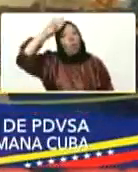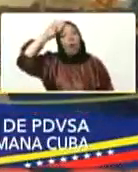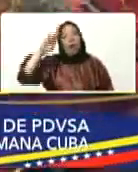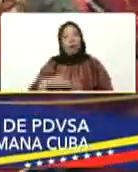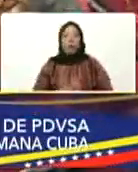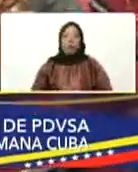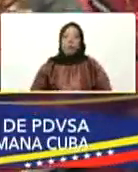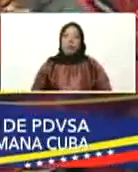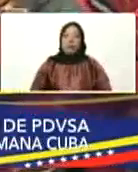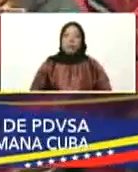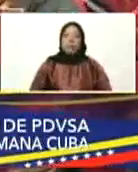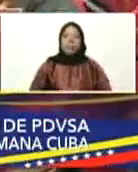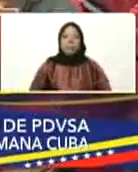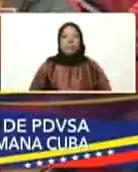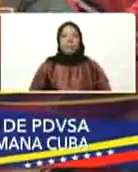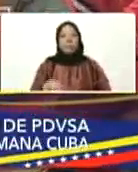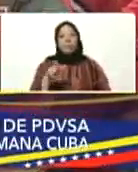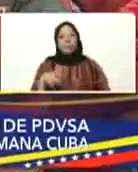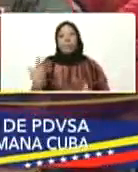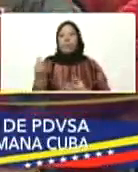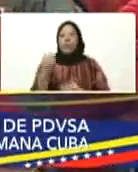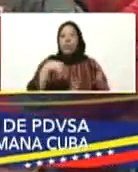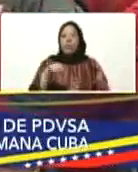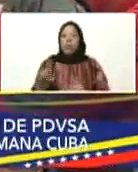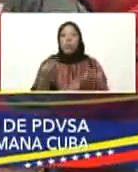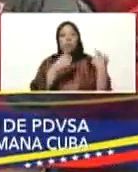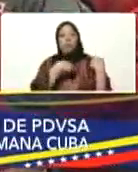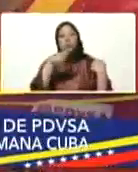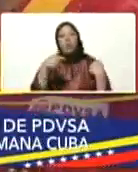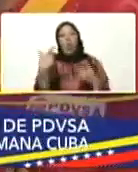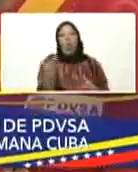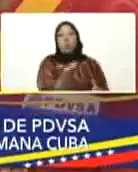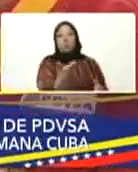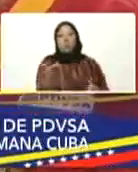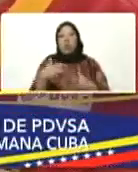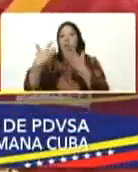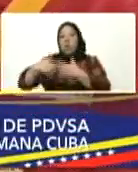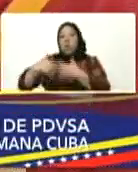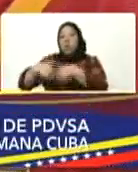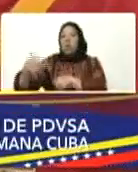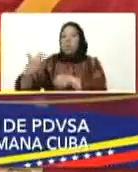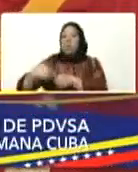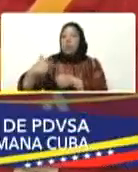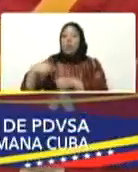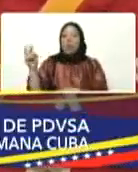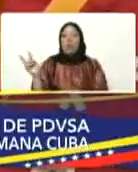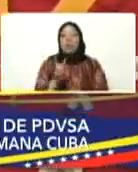la República. Del ciudadano Rubén Hurtado García, en representación de los bomberos industriales de Petróleos de Venezuela.